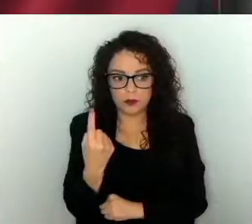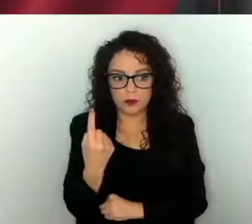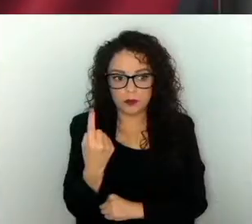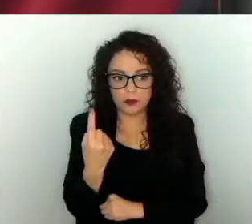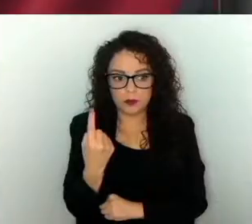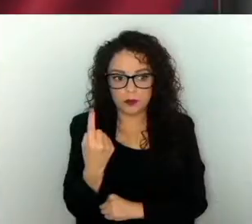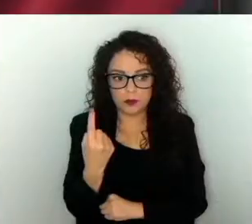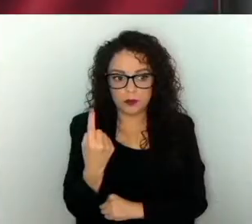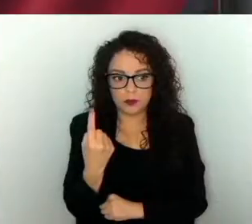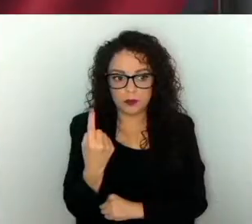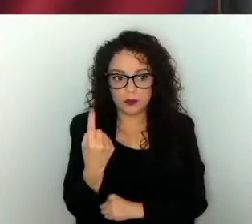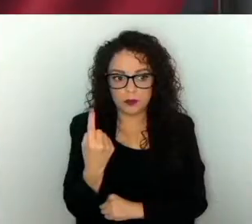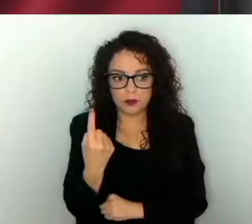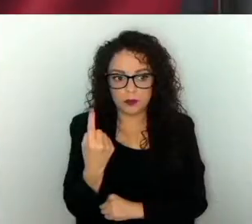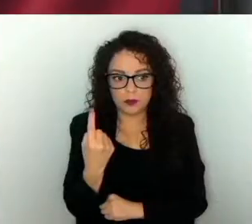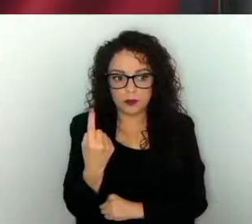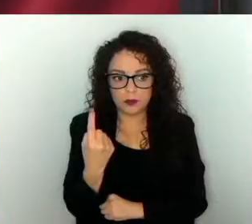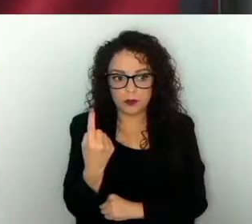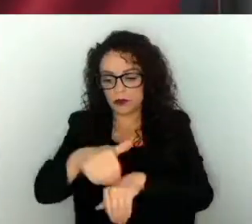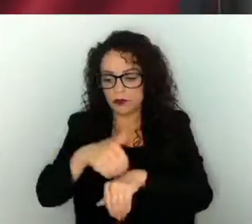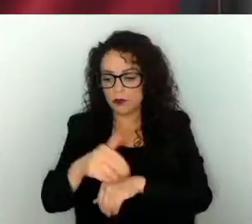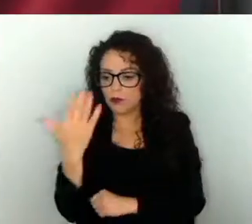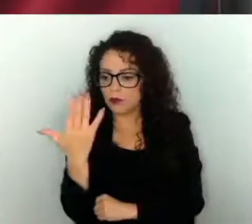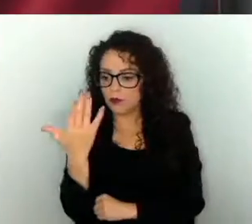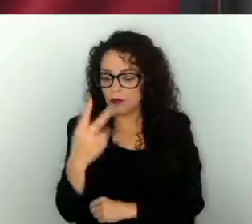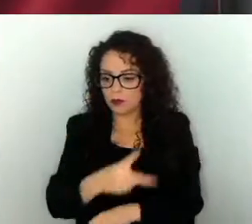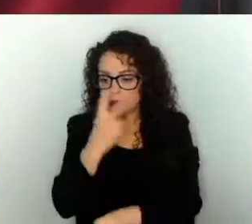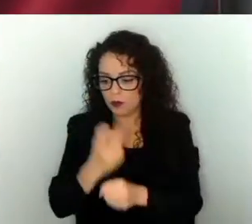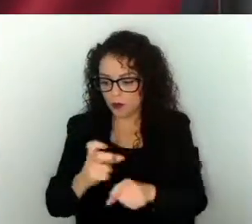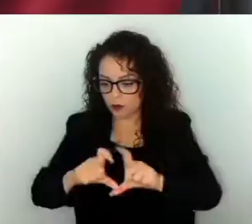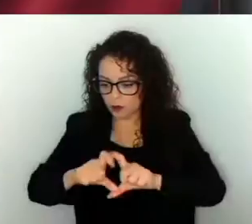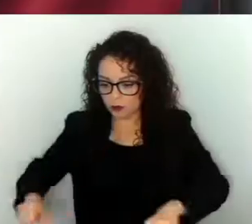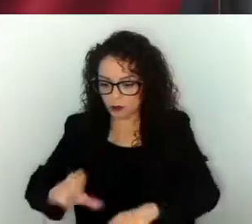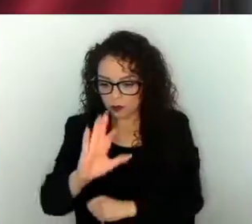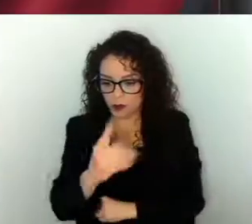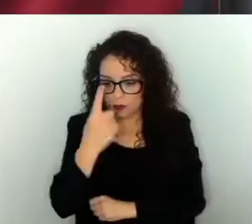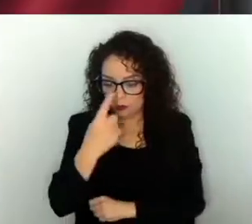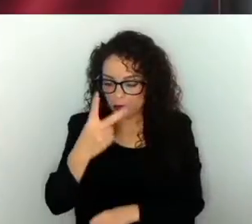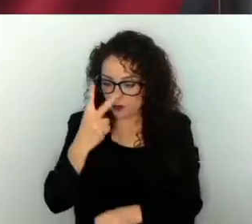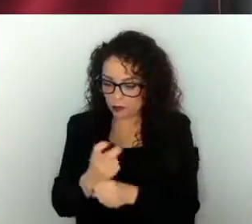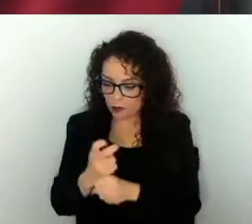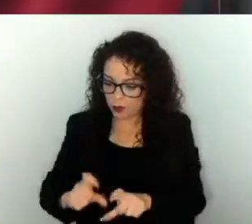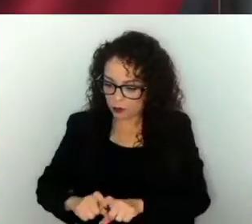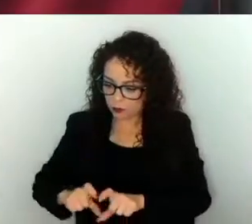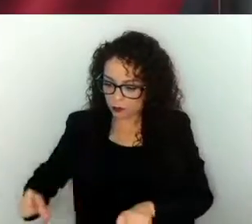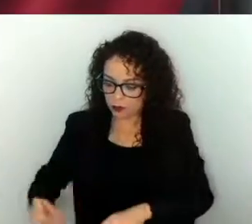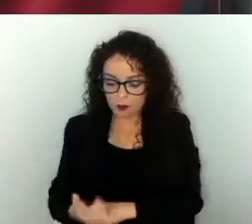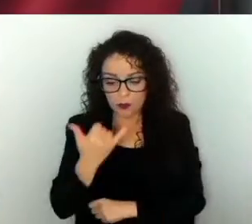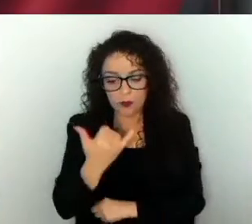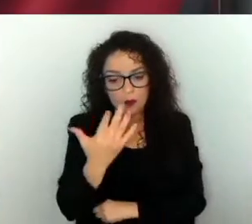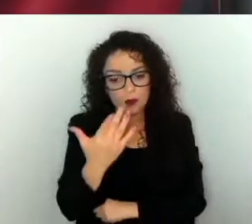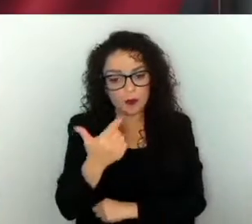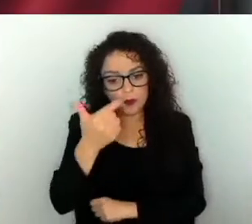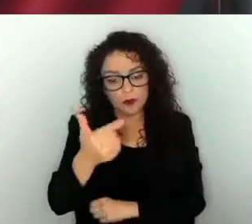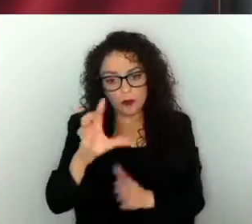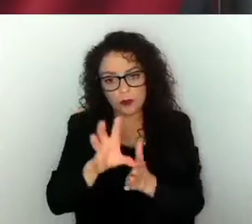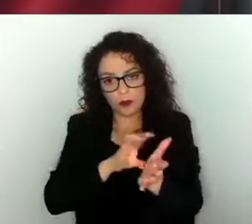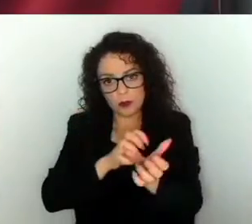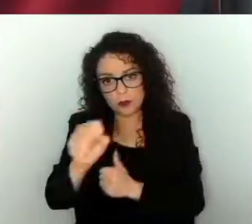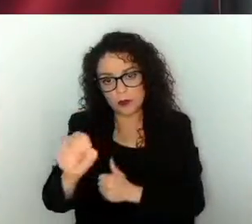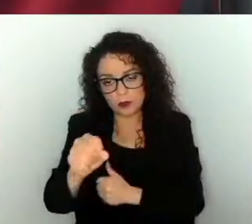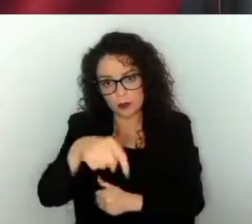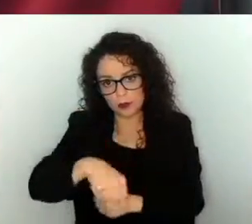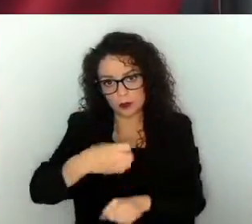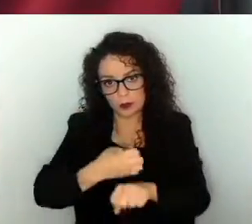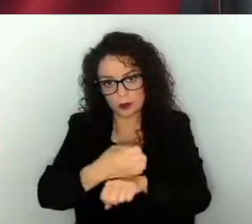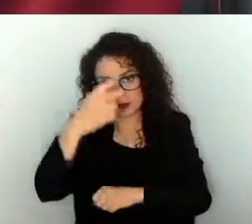los artículos 50, segundo párrafo, 51, fracción segunda y 57 de la Constitución Política del Estado